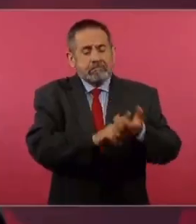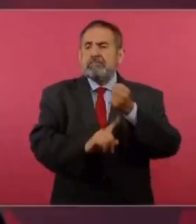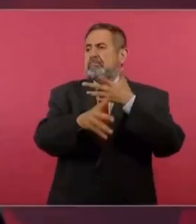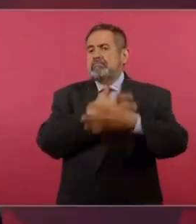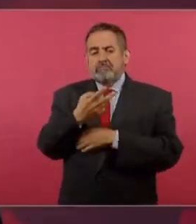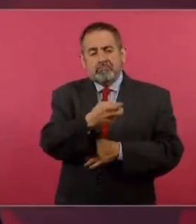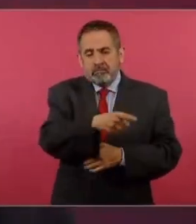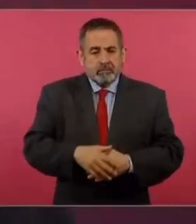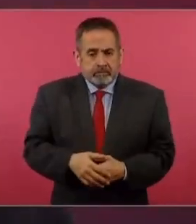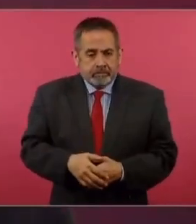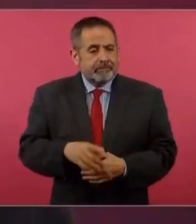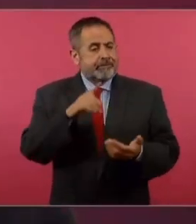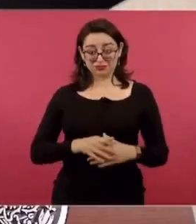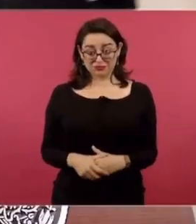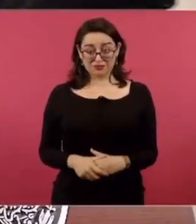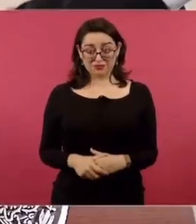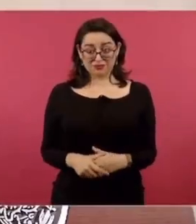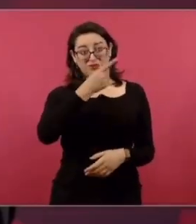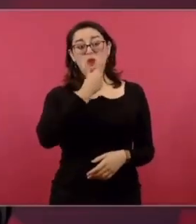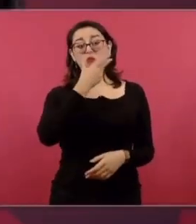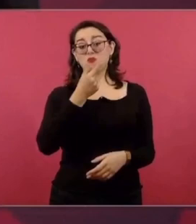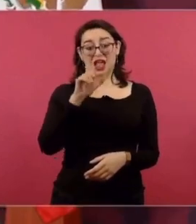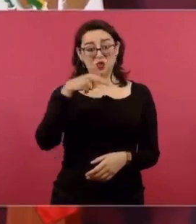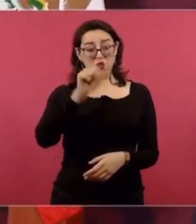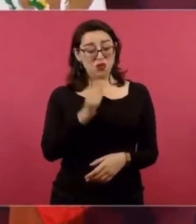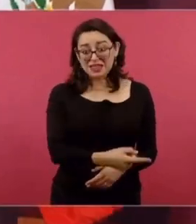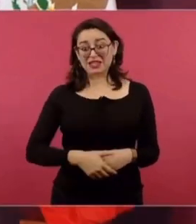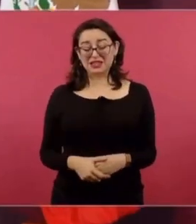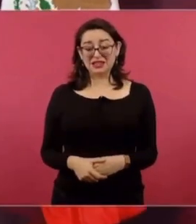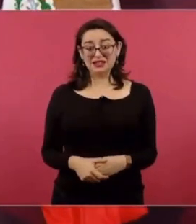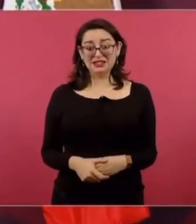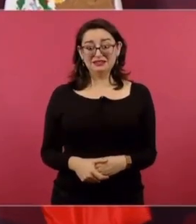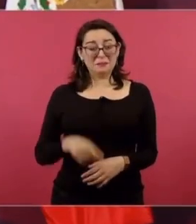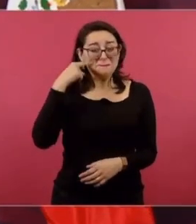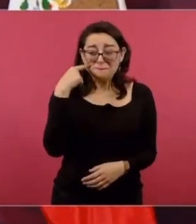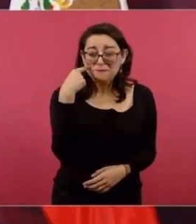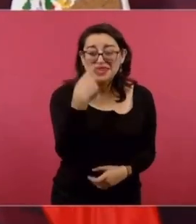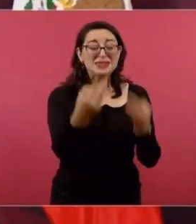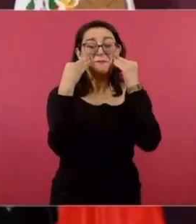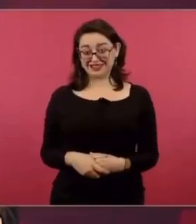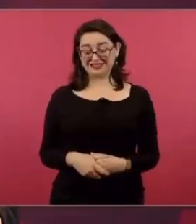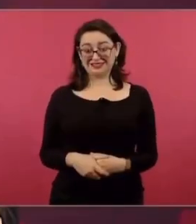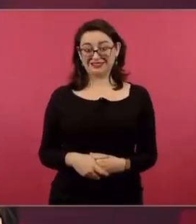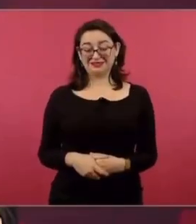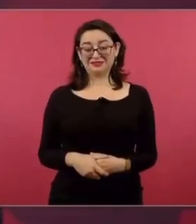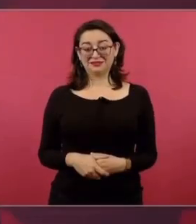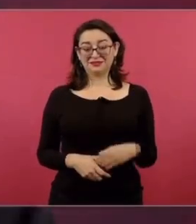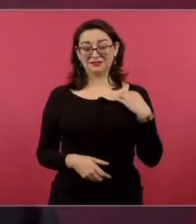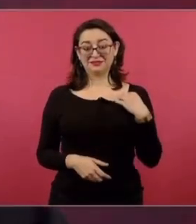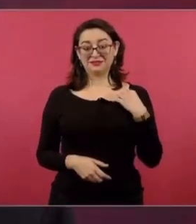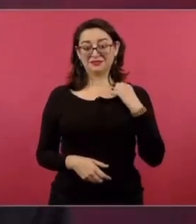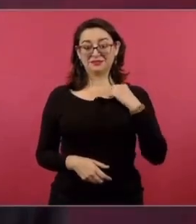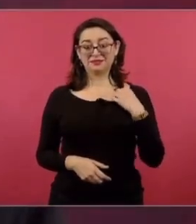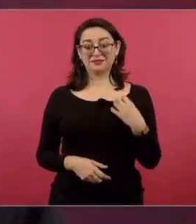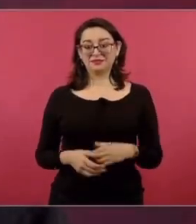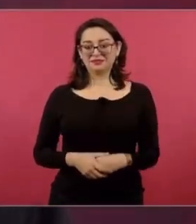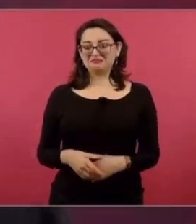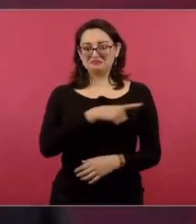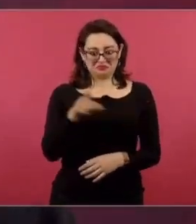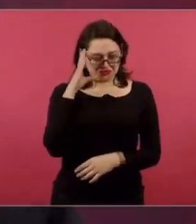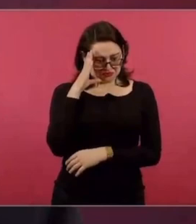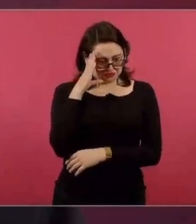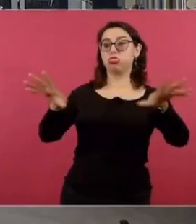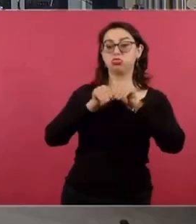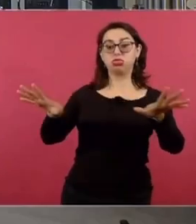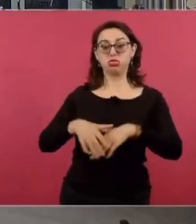gobiernos porque nunca atendieron las causas Gracias Luna ves el ejemplo más claro y contundente porque no quieren escuchar eso